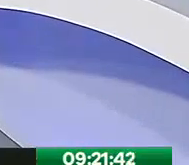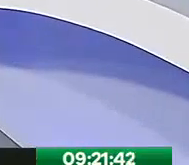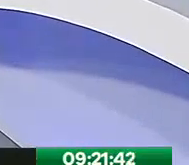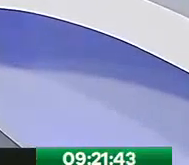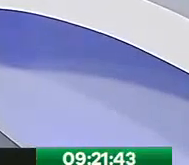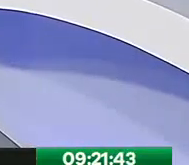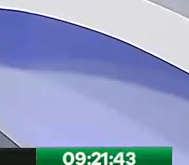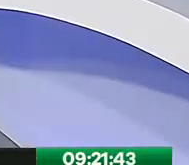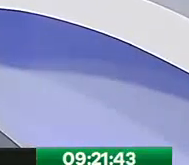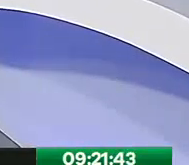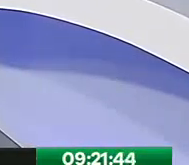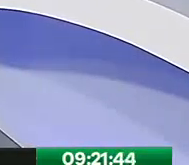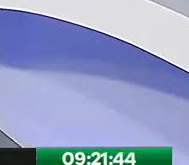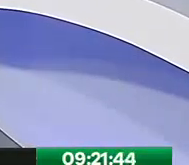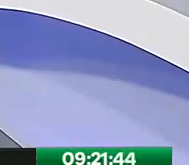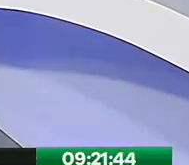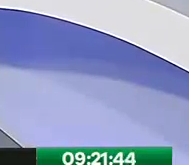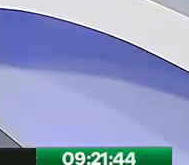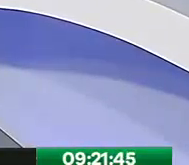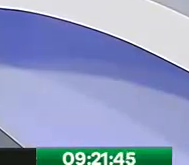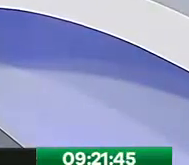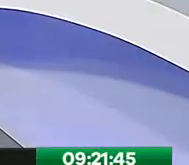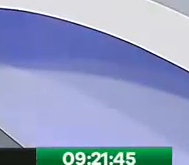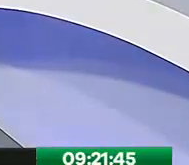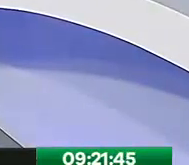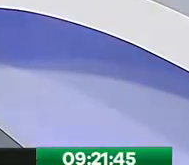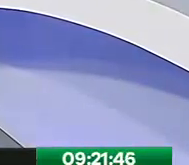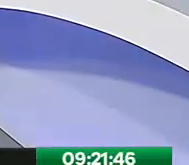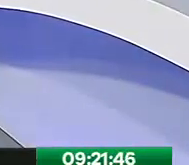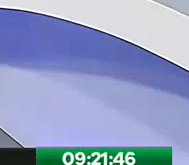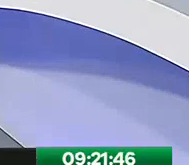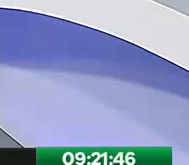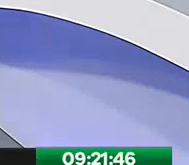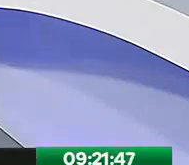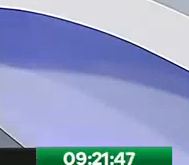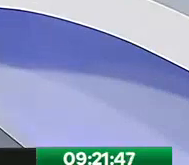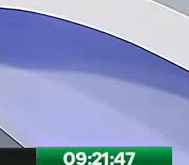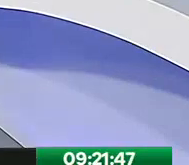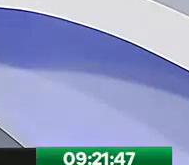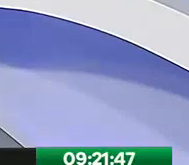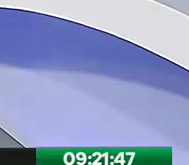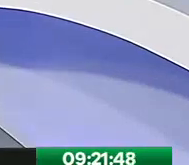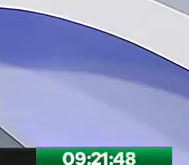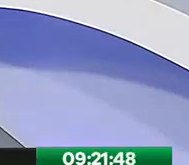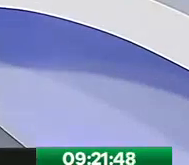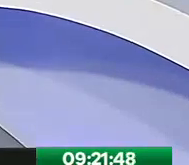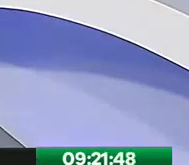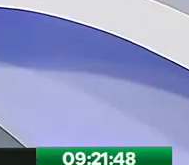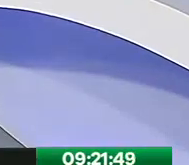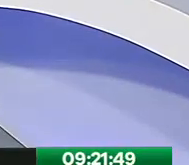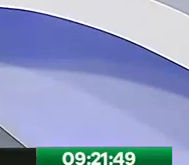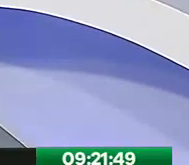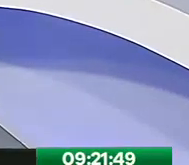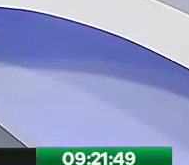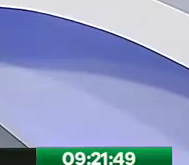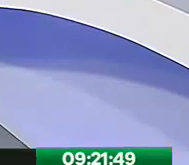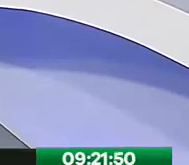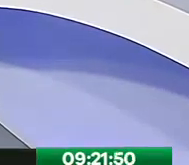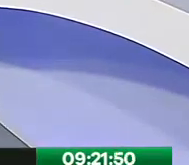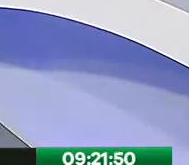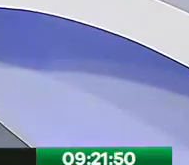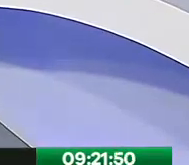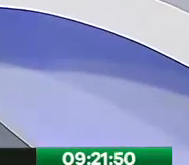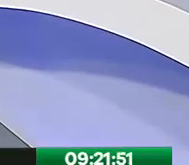Aquí está Maquilón y parece que hay un hombre más allá. Acá está más acá, el otro está más allá. Está pasando por aquí, aquí hay